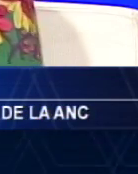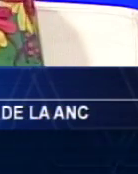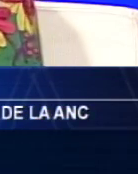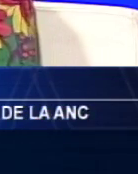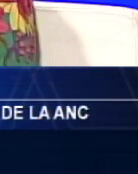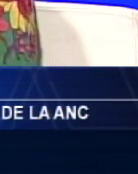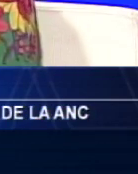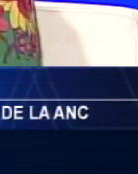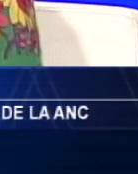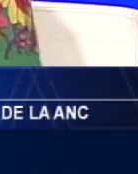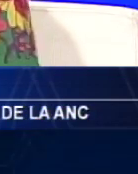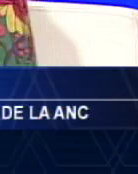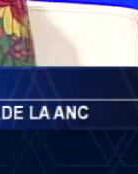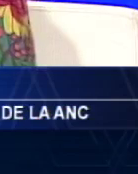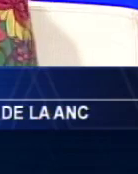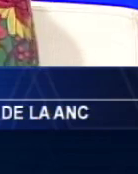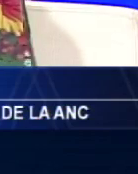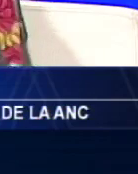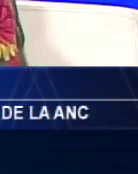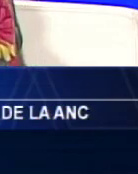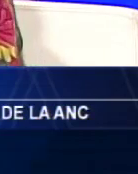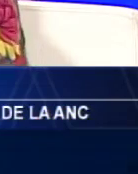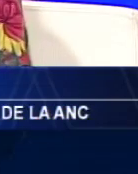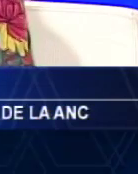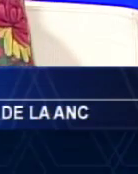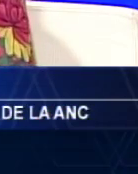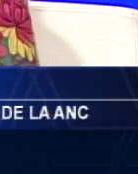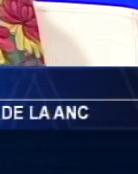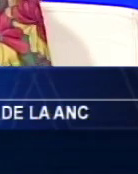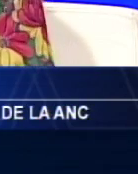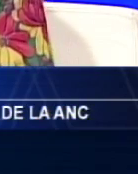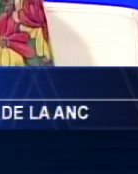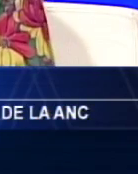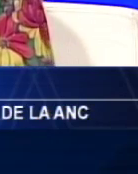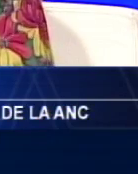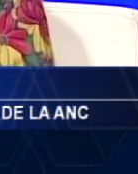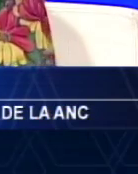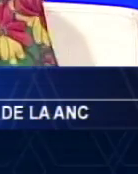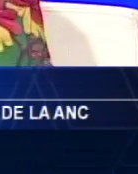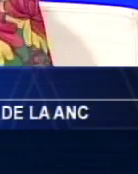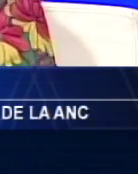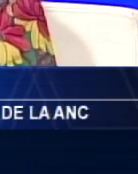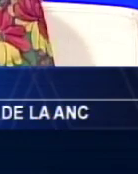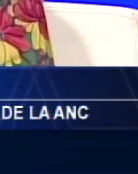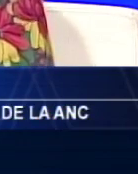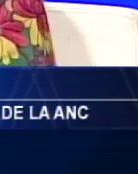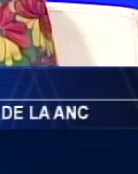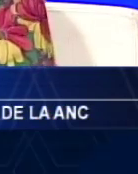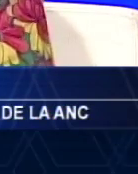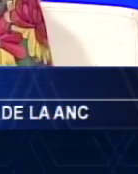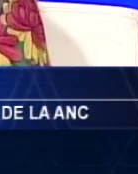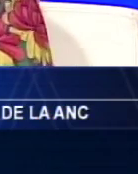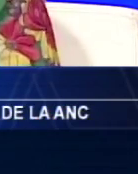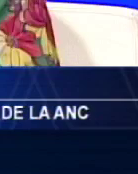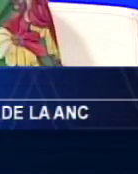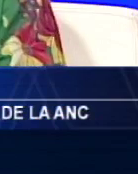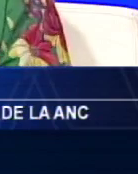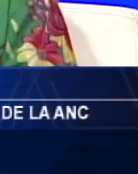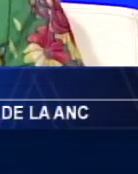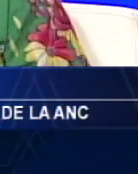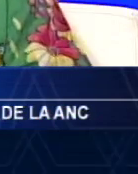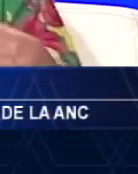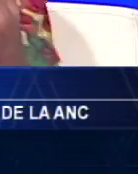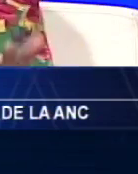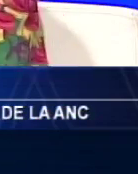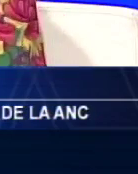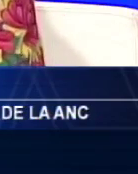o sencillamente los porcentajes de pensionados en esos países son ínfimos, como el caso de Colombia, entre